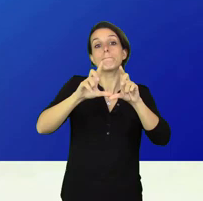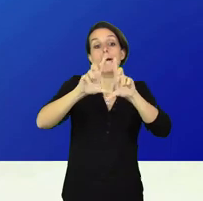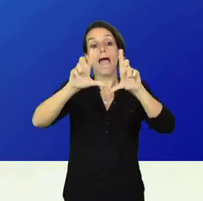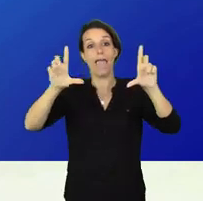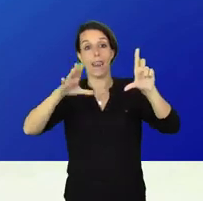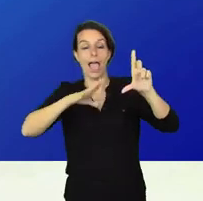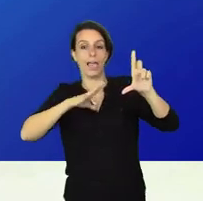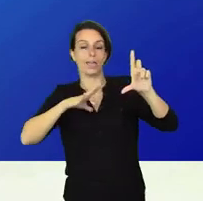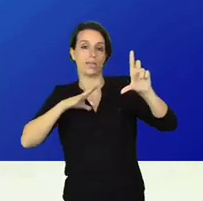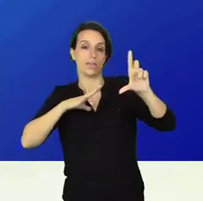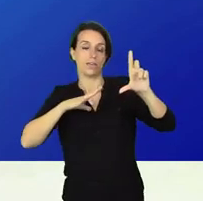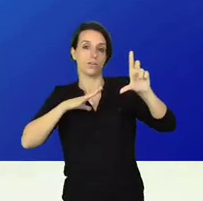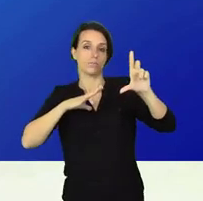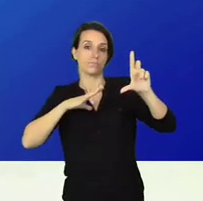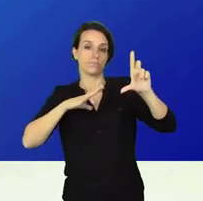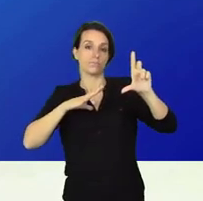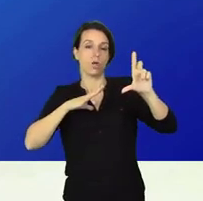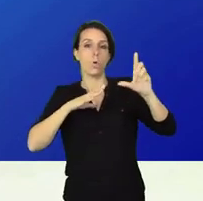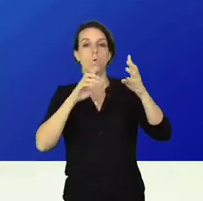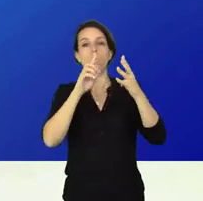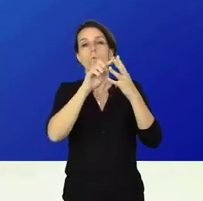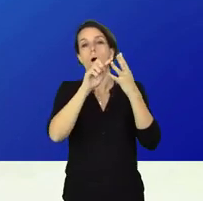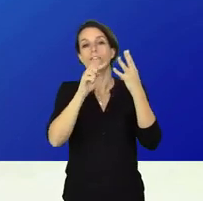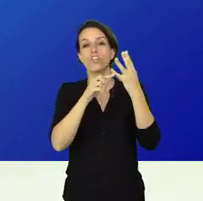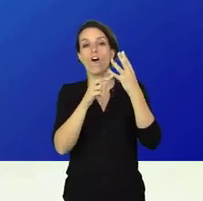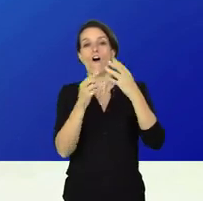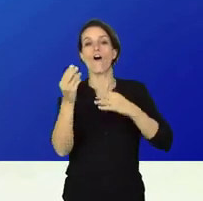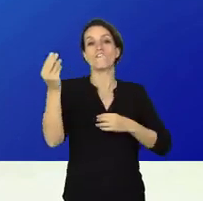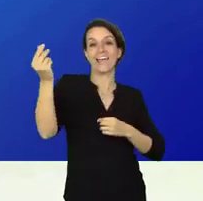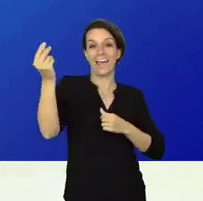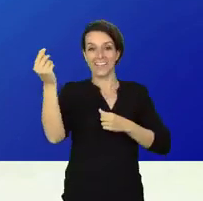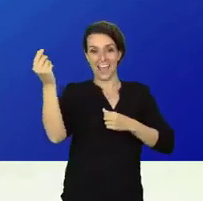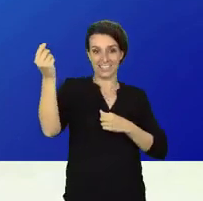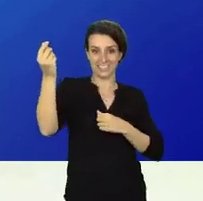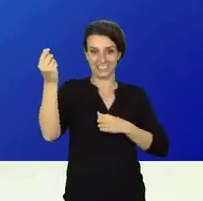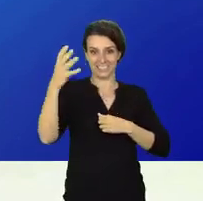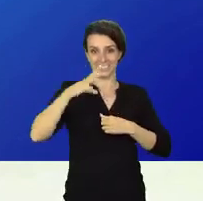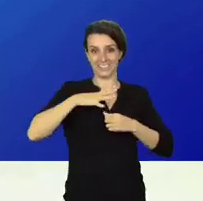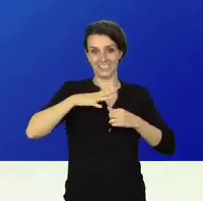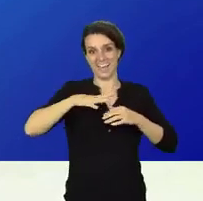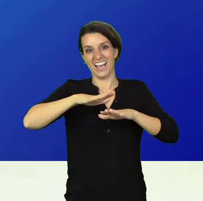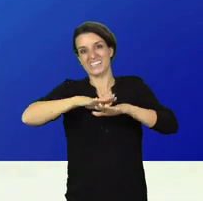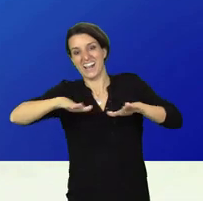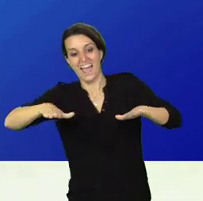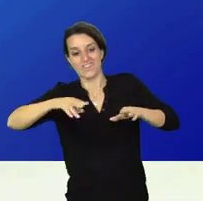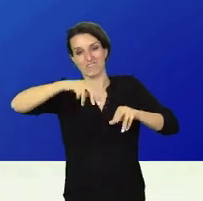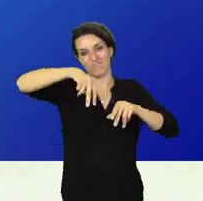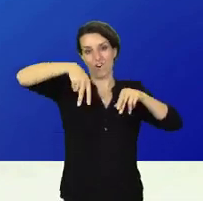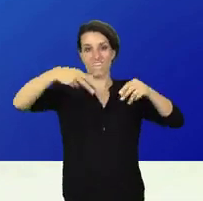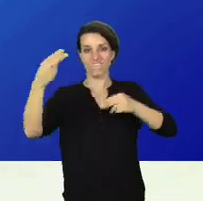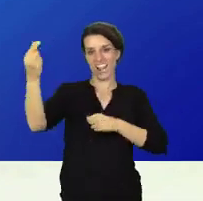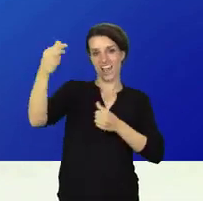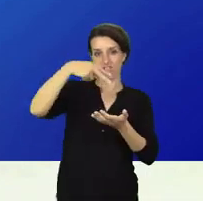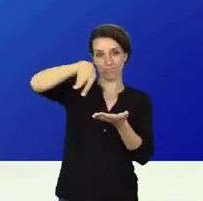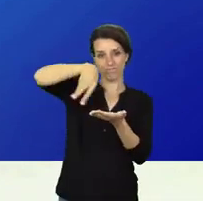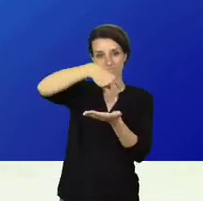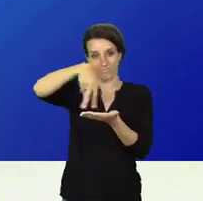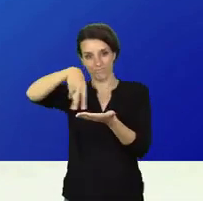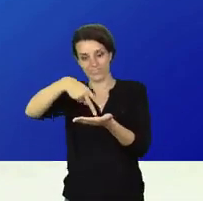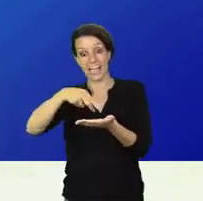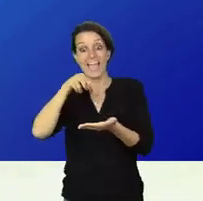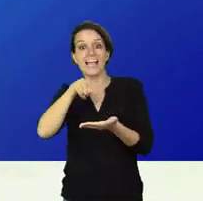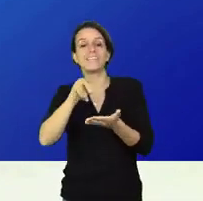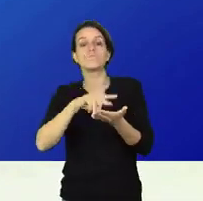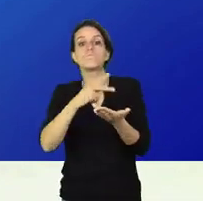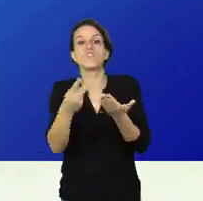otra imagen que tiene que ver con 4 bailarines encima de un escenario, que es el proyecto que yo les comentaba sobre